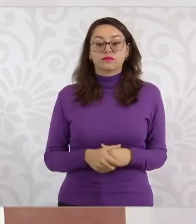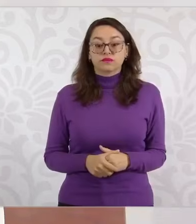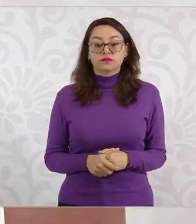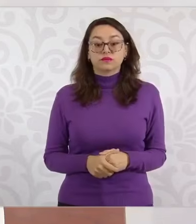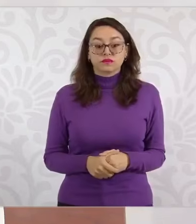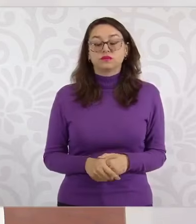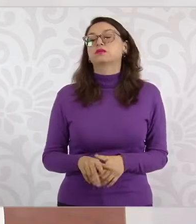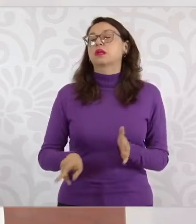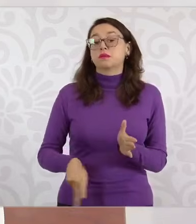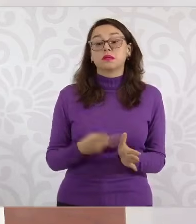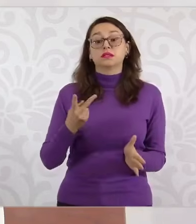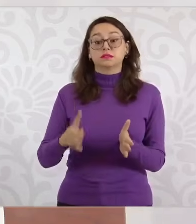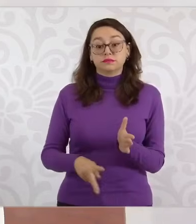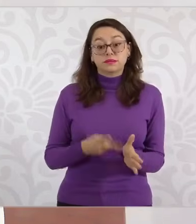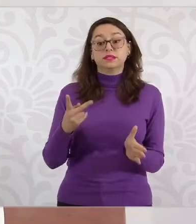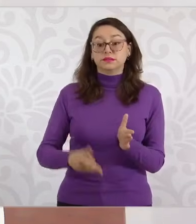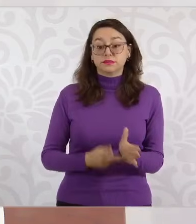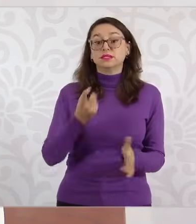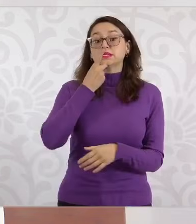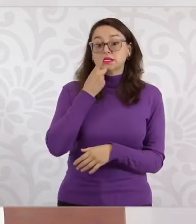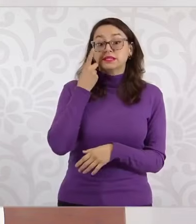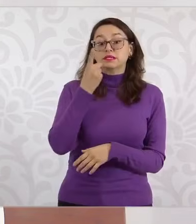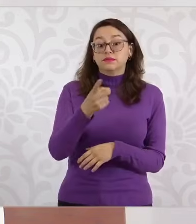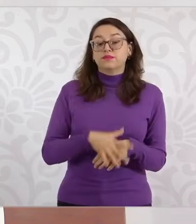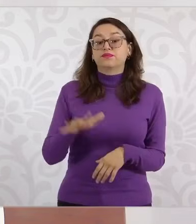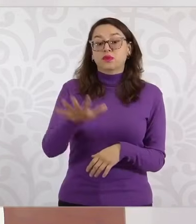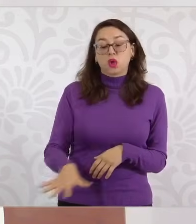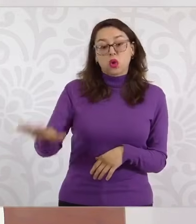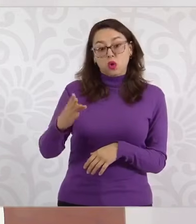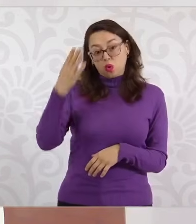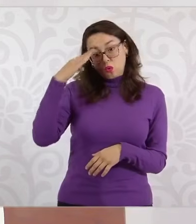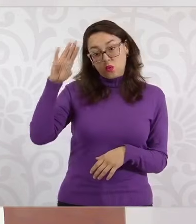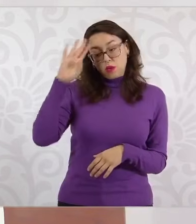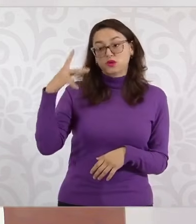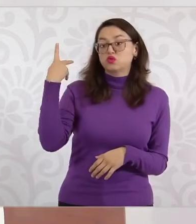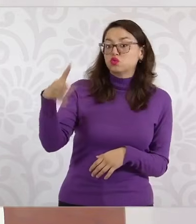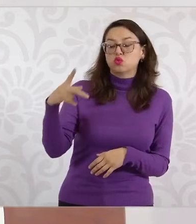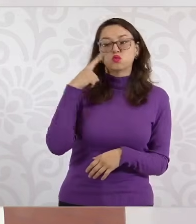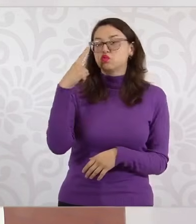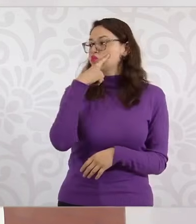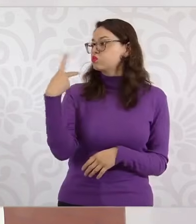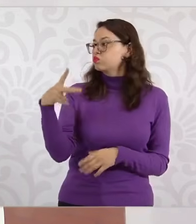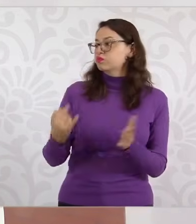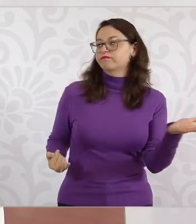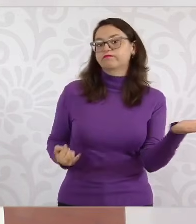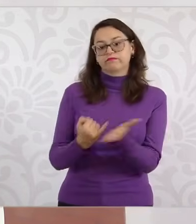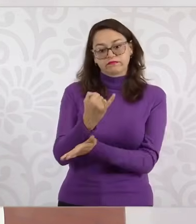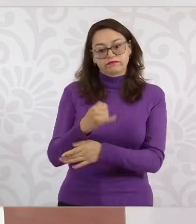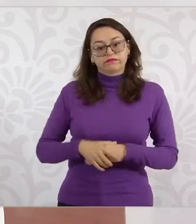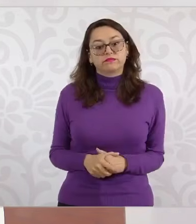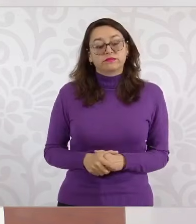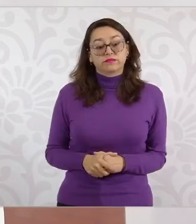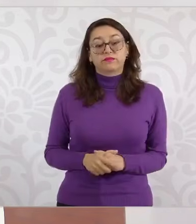reivindicamos, y siempre lo vamos a reivindicar, el derecho del pueblo cubano a su autodeterminación. Y que frente a